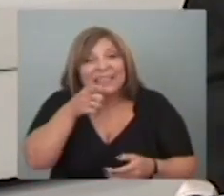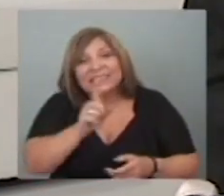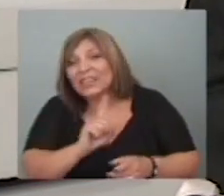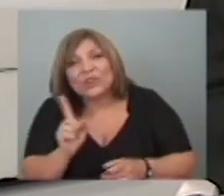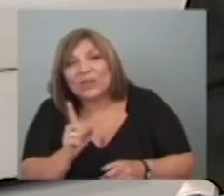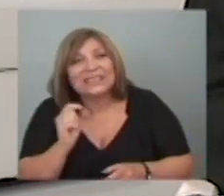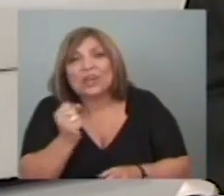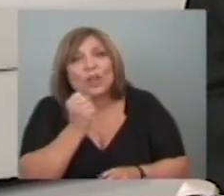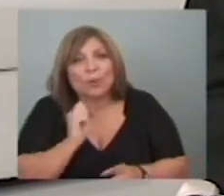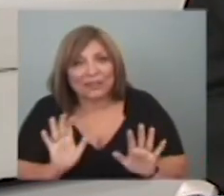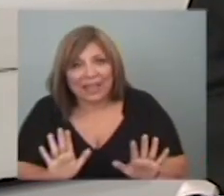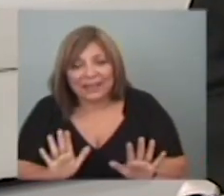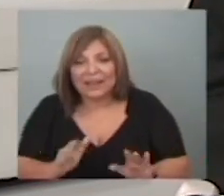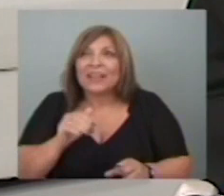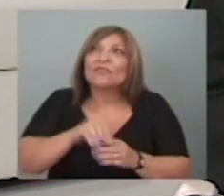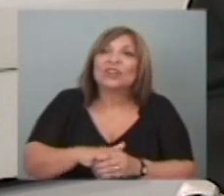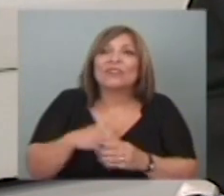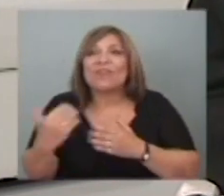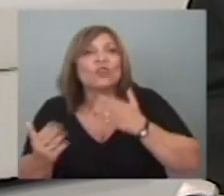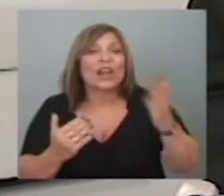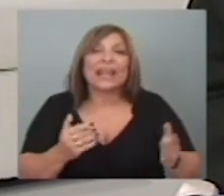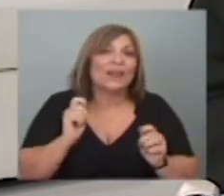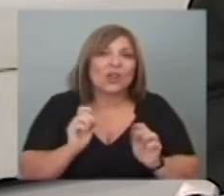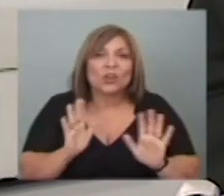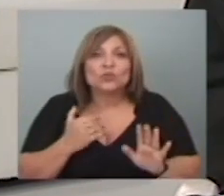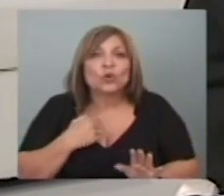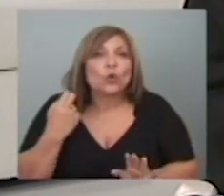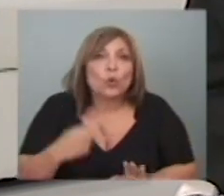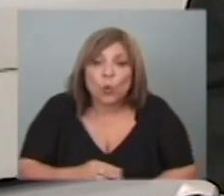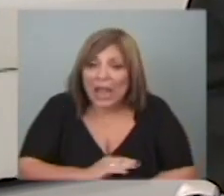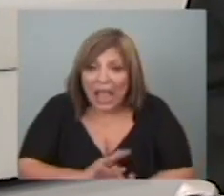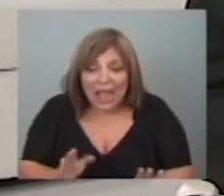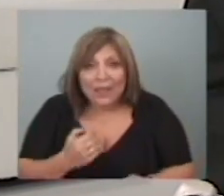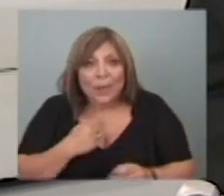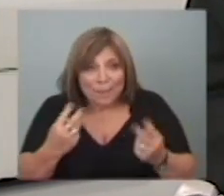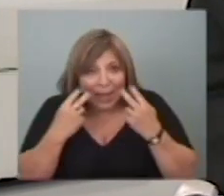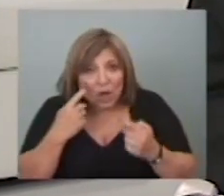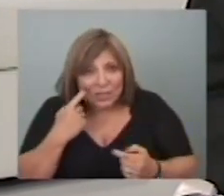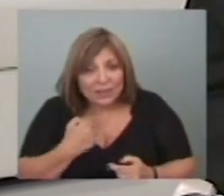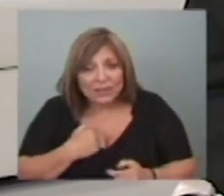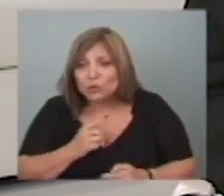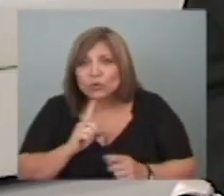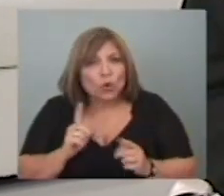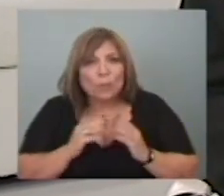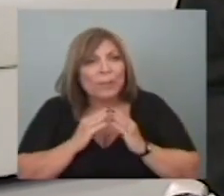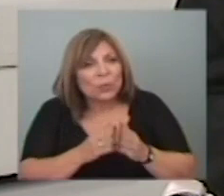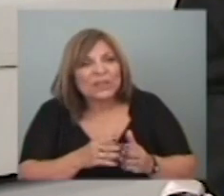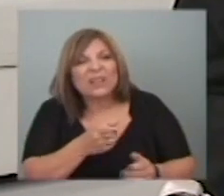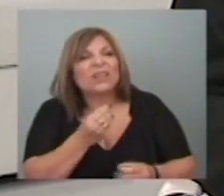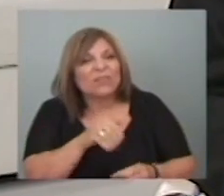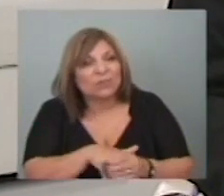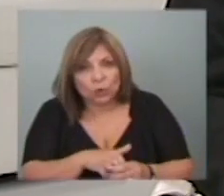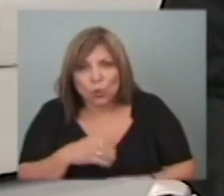y no es ese el eje de la cuestión, a quién van a votar o no. Yo nunca, jamás, esto los que me conocen lo saben, nunca jamás le pregunto a nadie qué van a